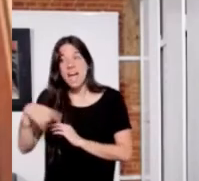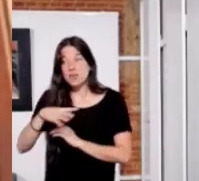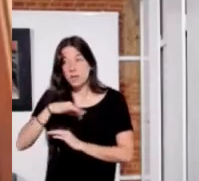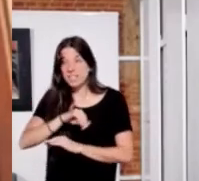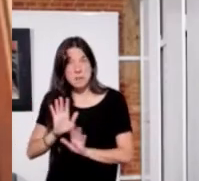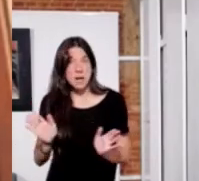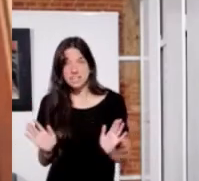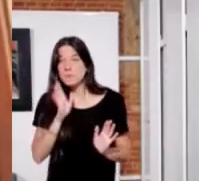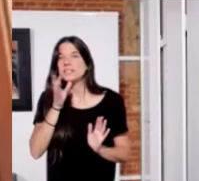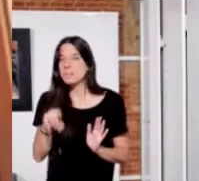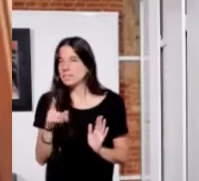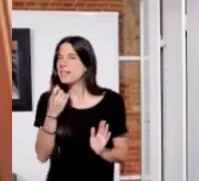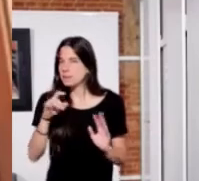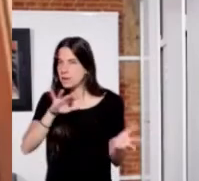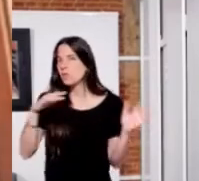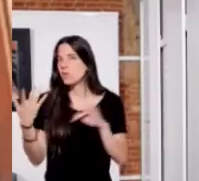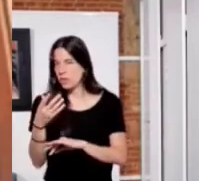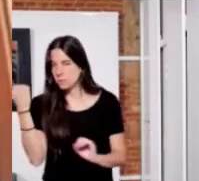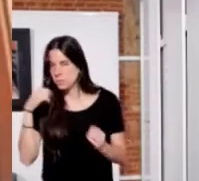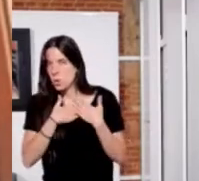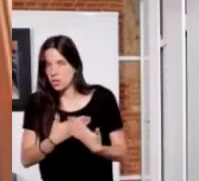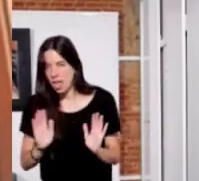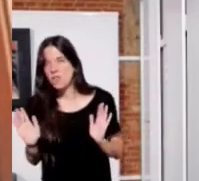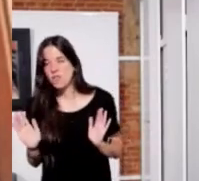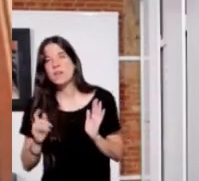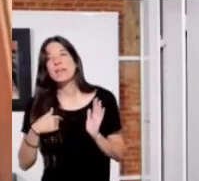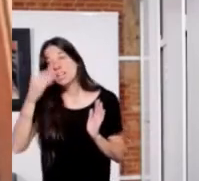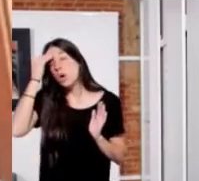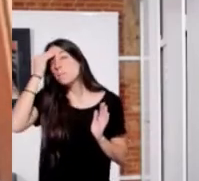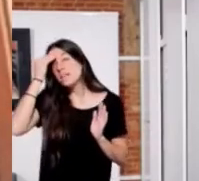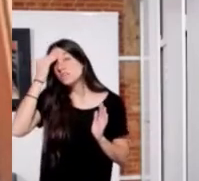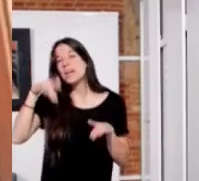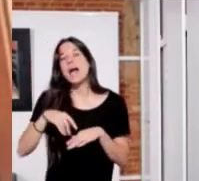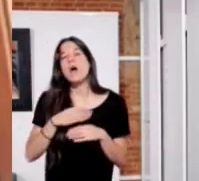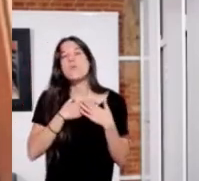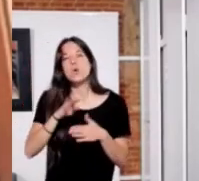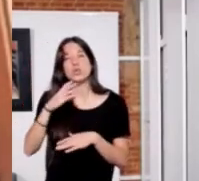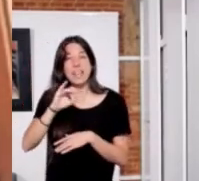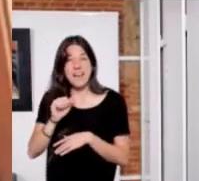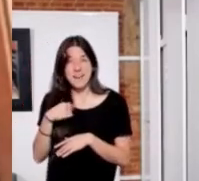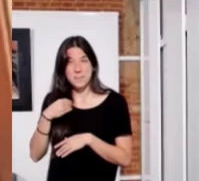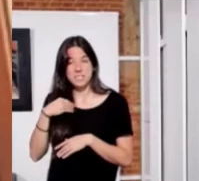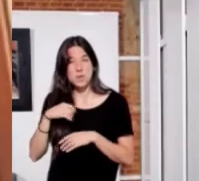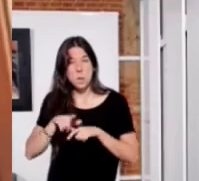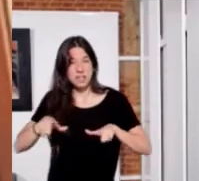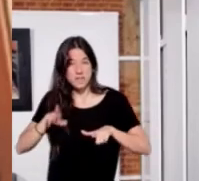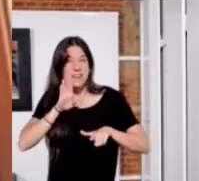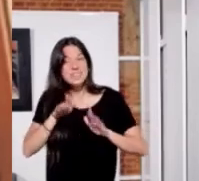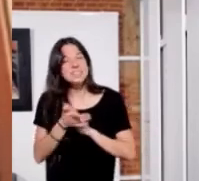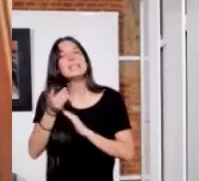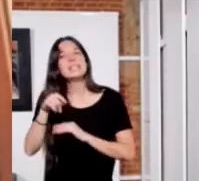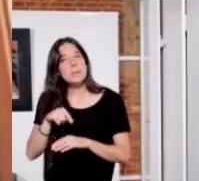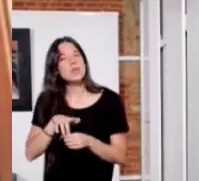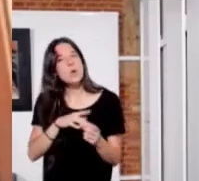los que han ejercido ese voluntariado. Y creo que la voluntateca viene a satisfacer esta demanda de